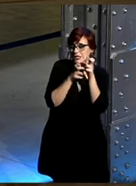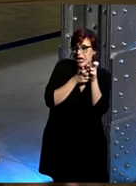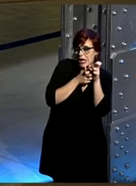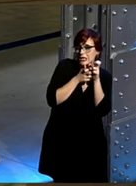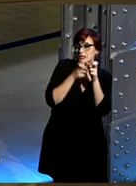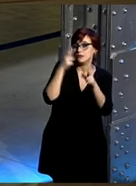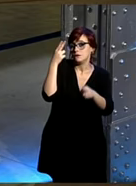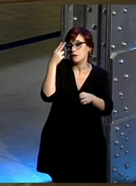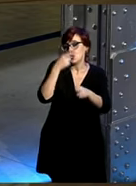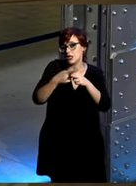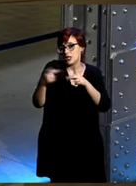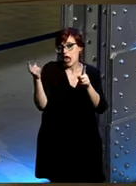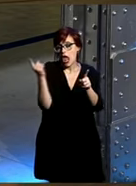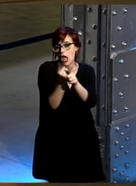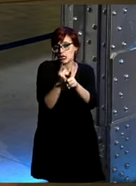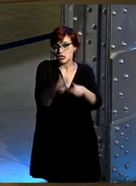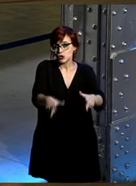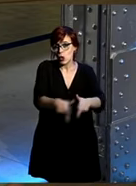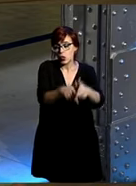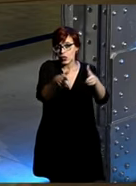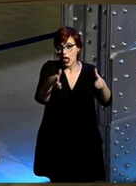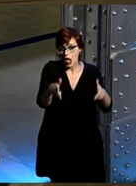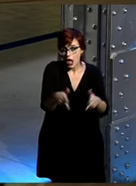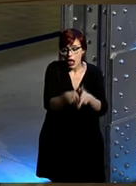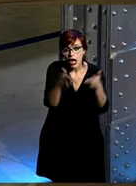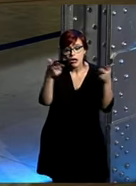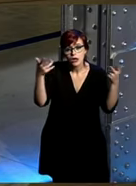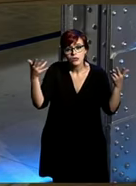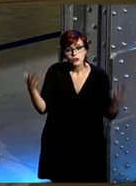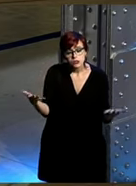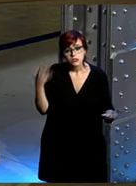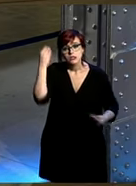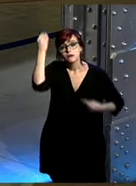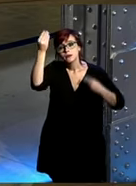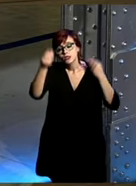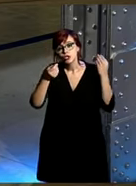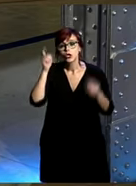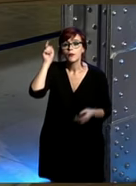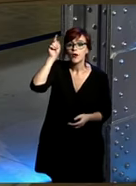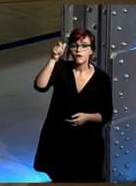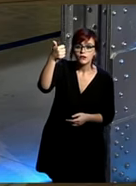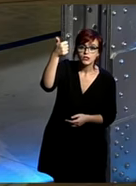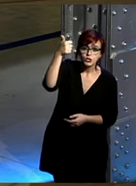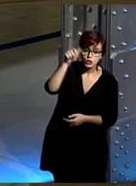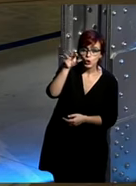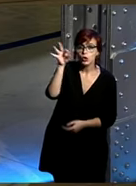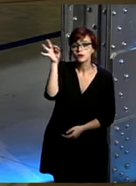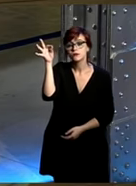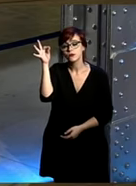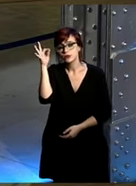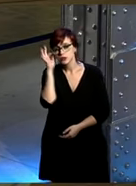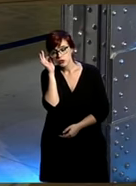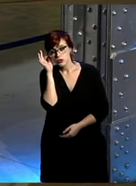una política antisocial. Creo que muchos profesores y profesoras hacemos